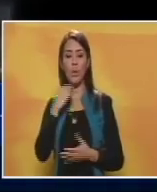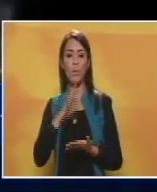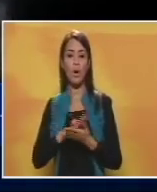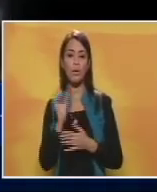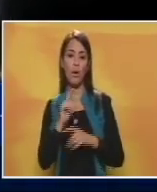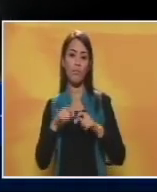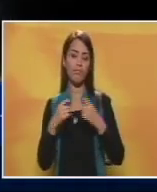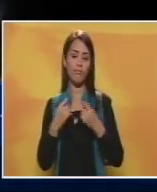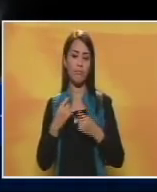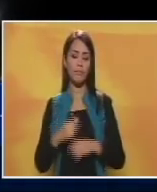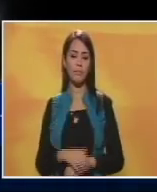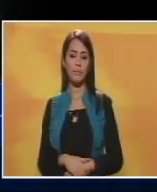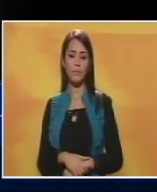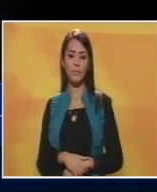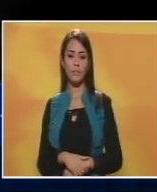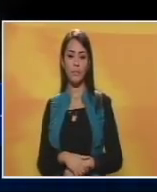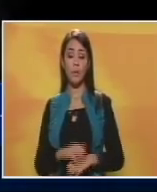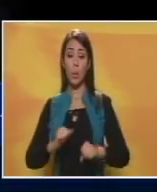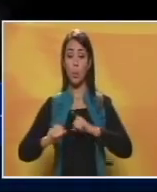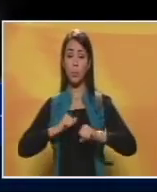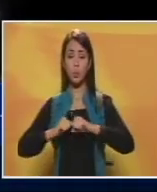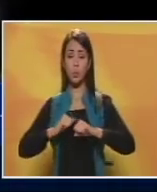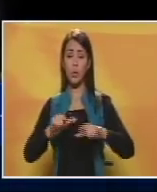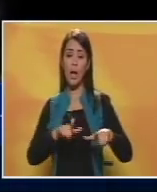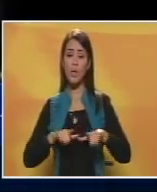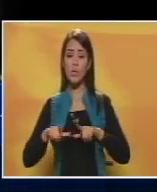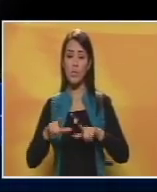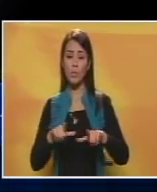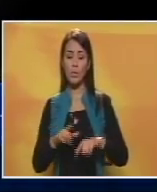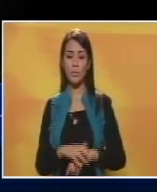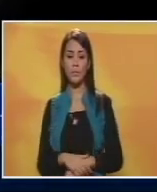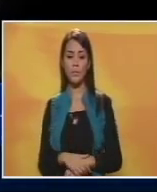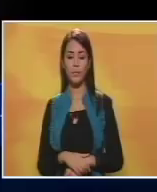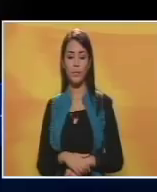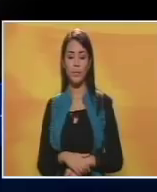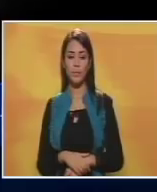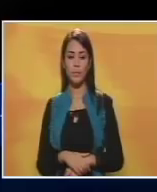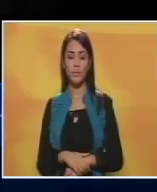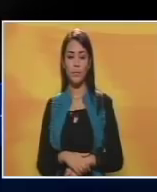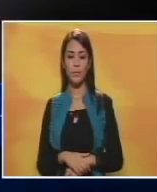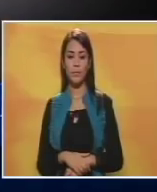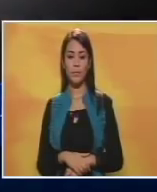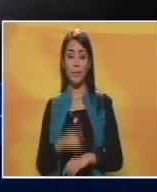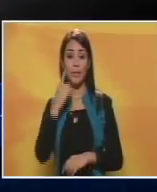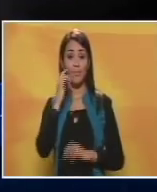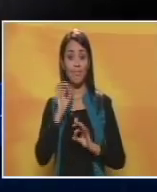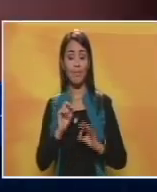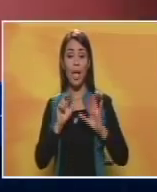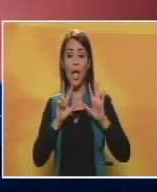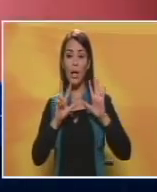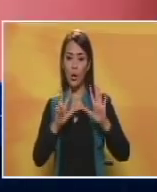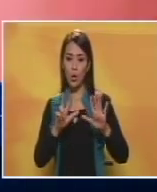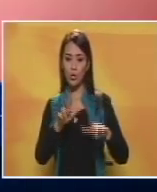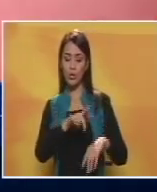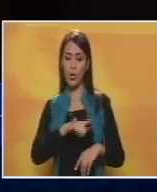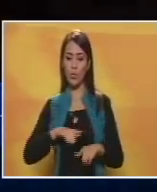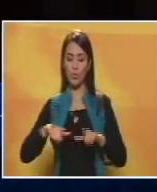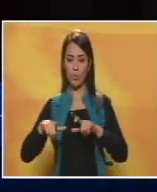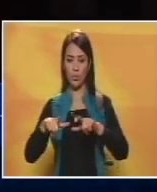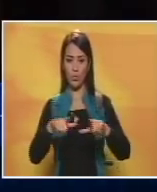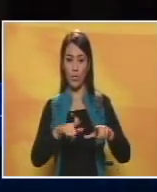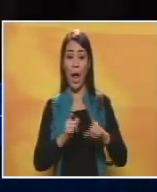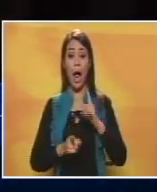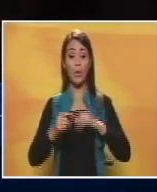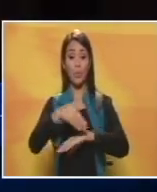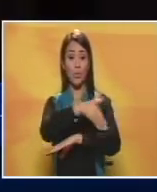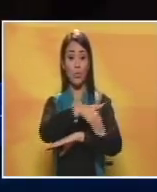daños graves. El epicentro de movimiento telúrico se localizó en la región de Coquimbo y pudo ser percibido en 8 regiones. En algunas